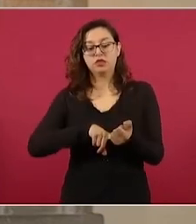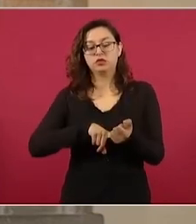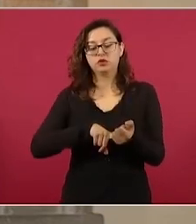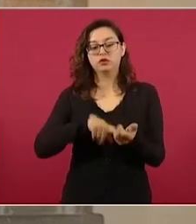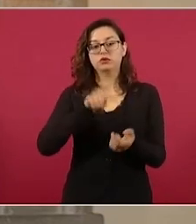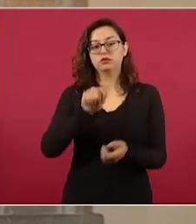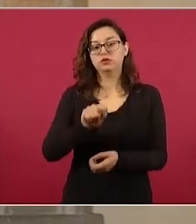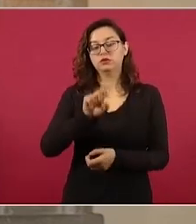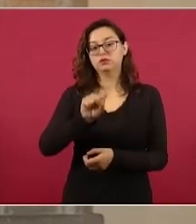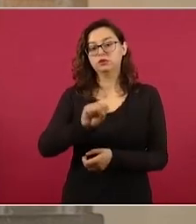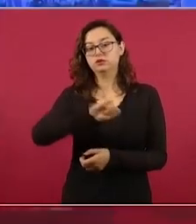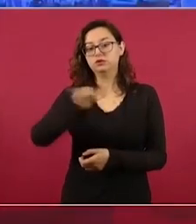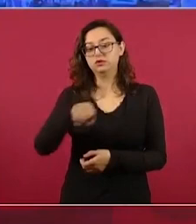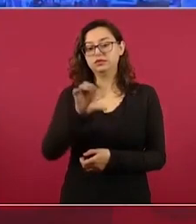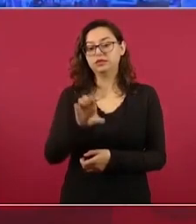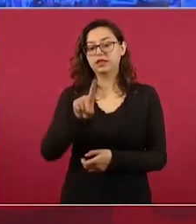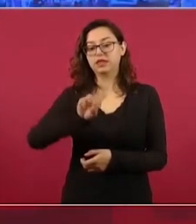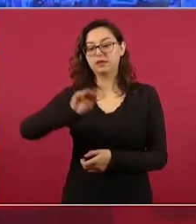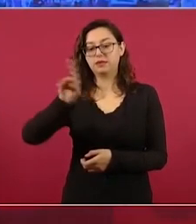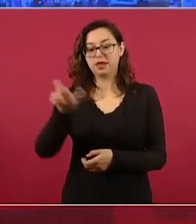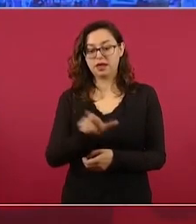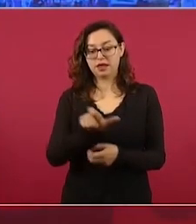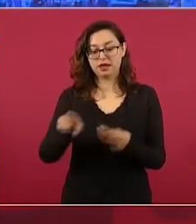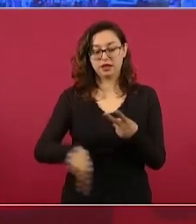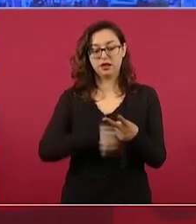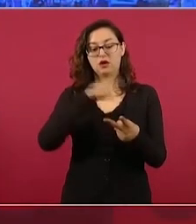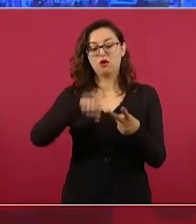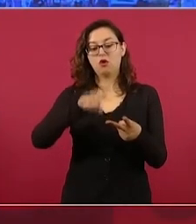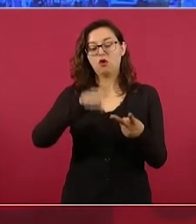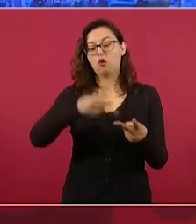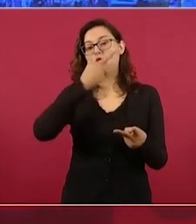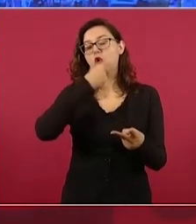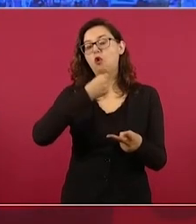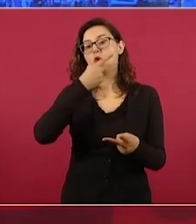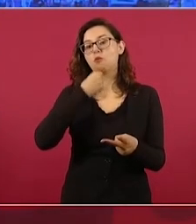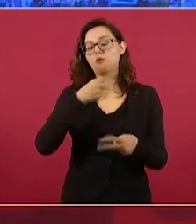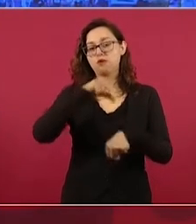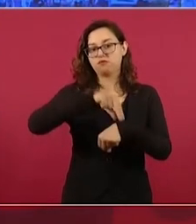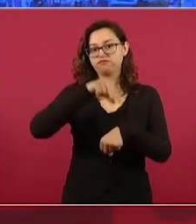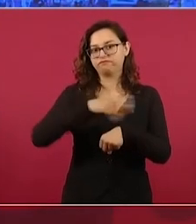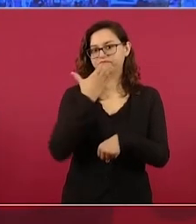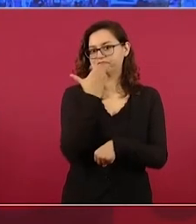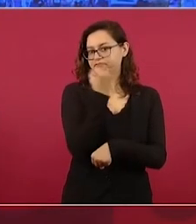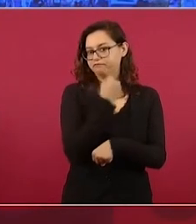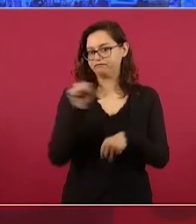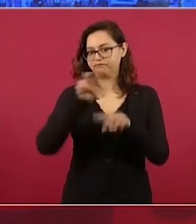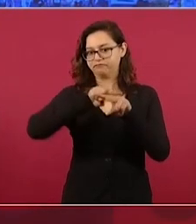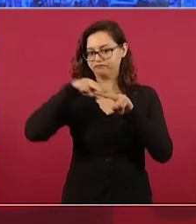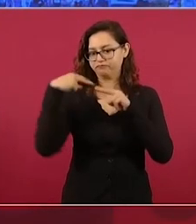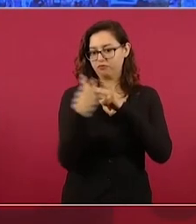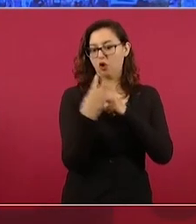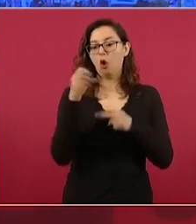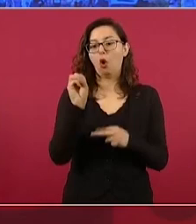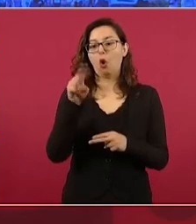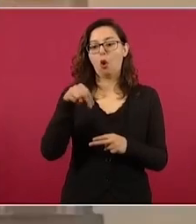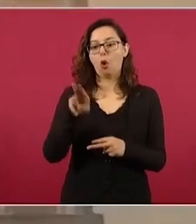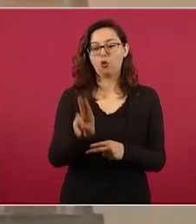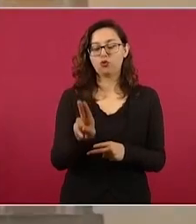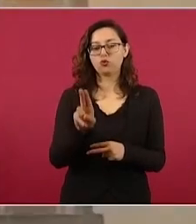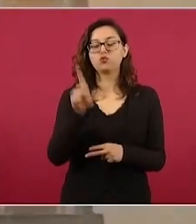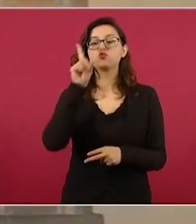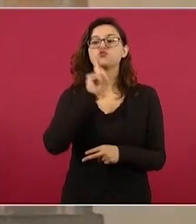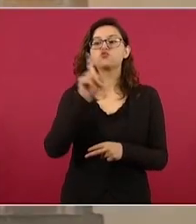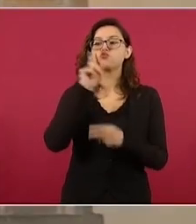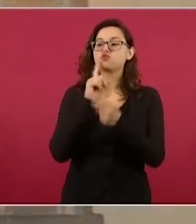de México y el médico especialista forense de ONU Mujeres sostendrán reunión para compartir estudios y